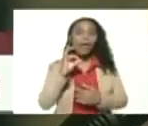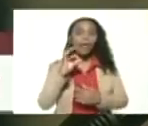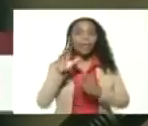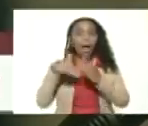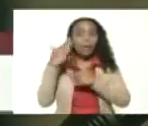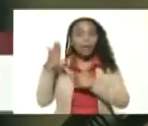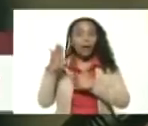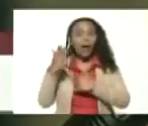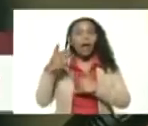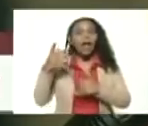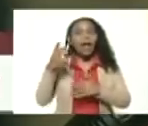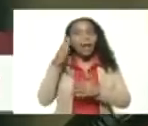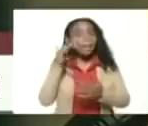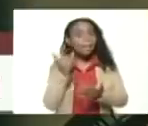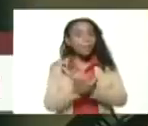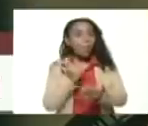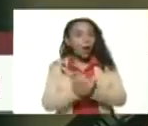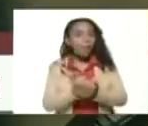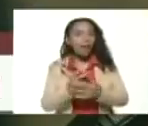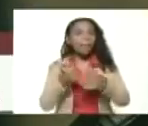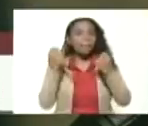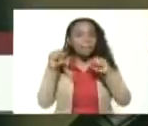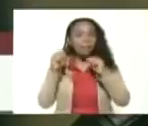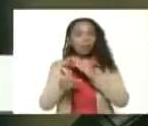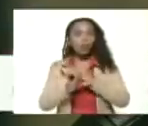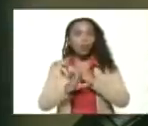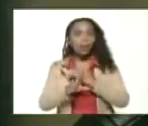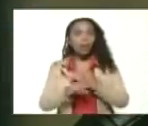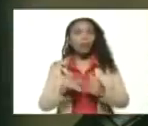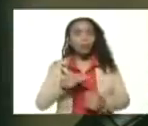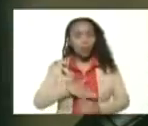pruebas piloto. Y usted puede ir a cualquier